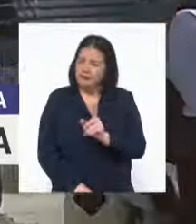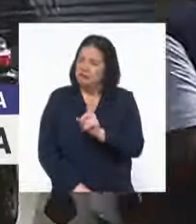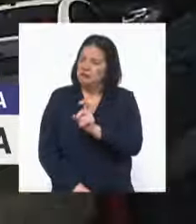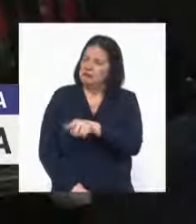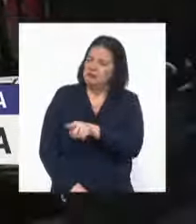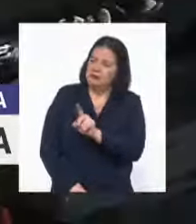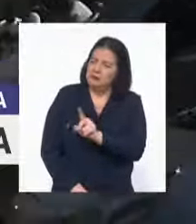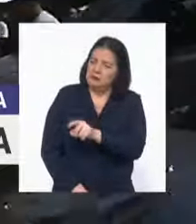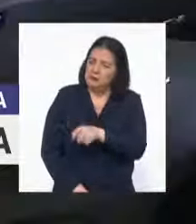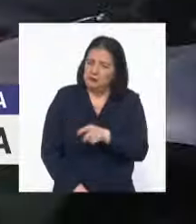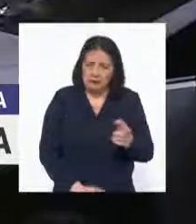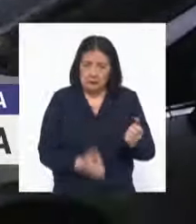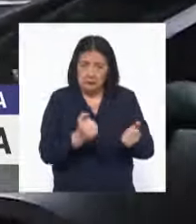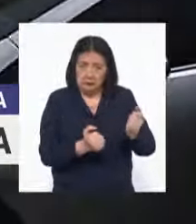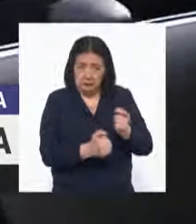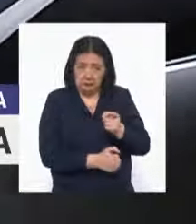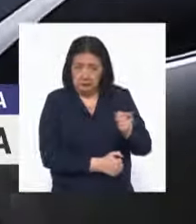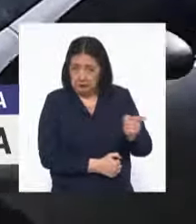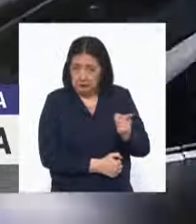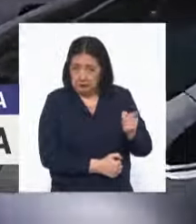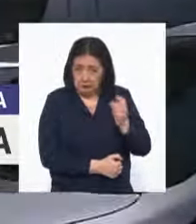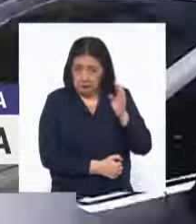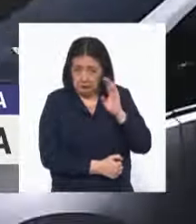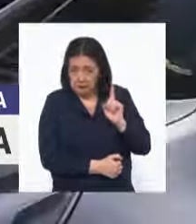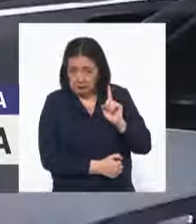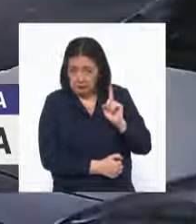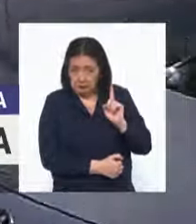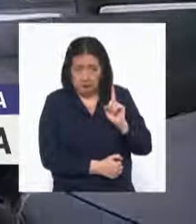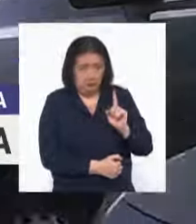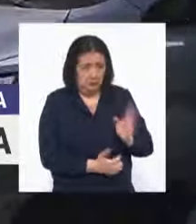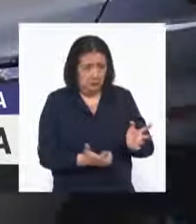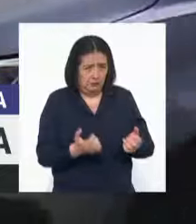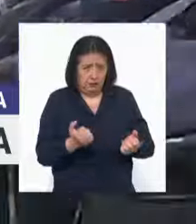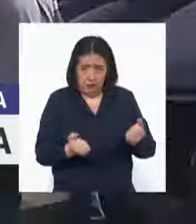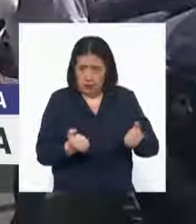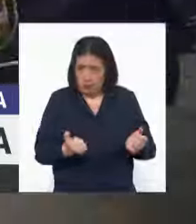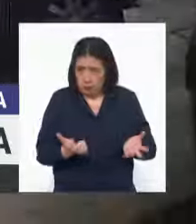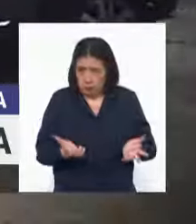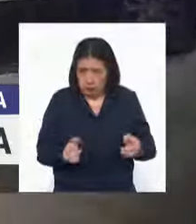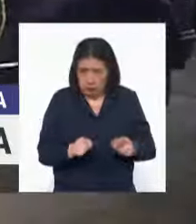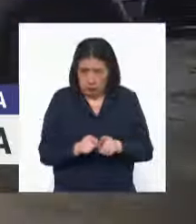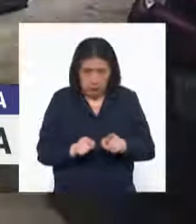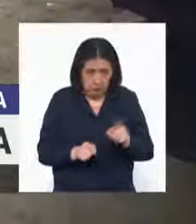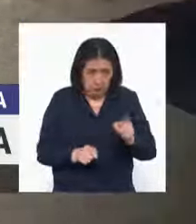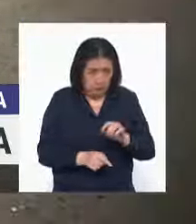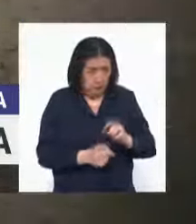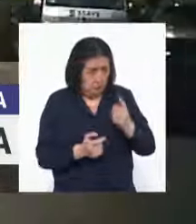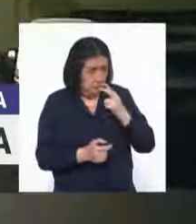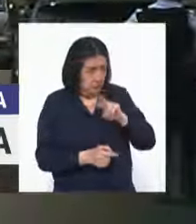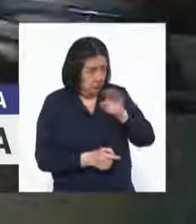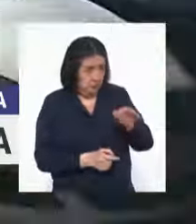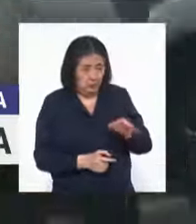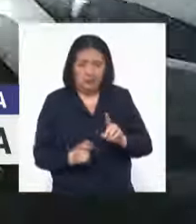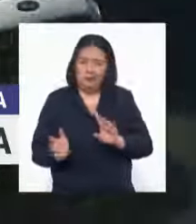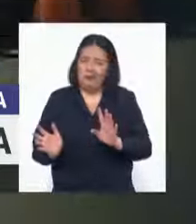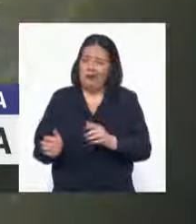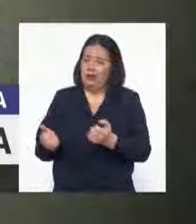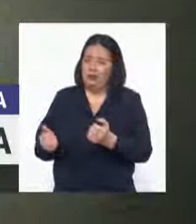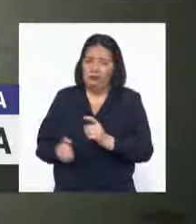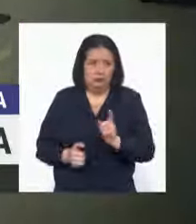Quería saber, estos carros, veo que solamente hay camionetas, ¿hay autos también? No, bueno, hay un auto, pero